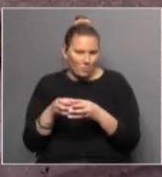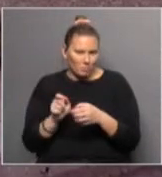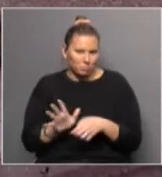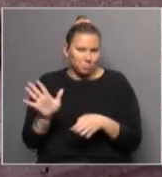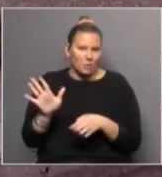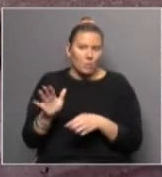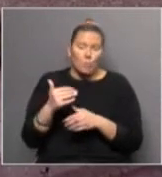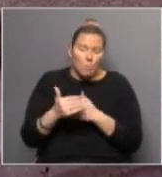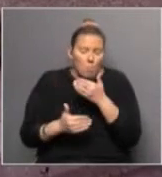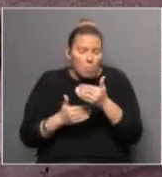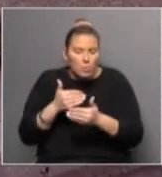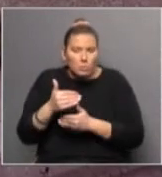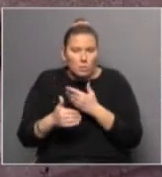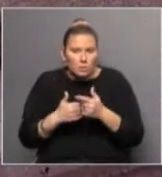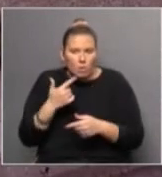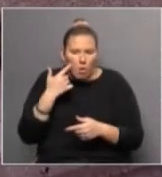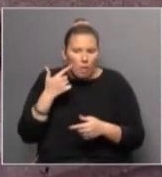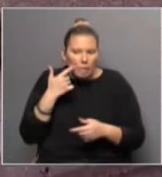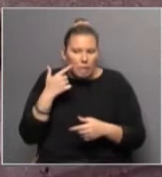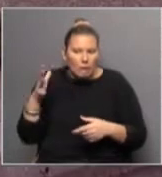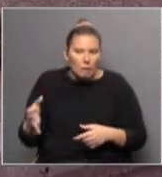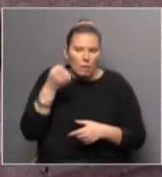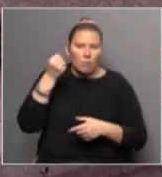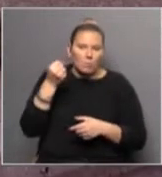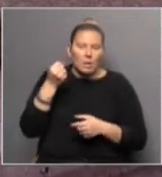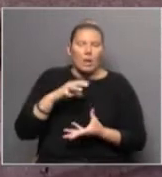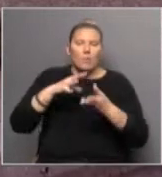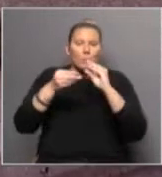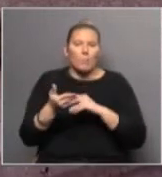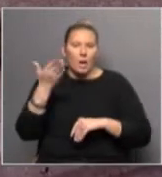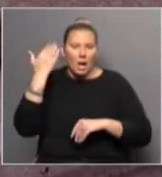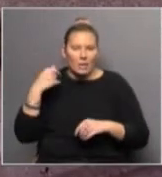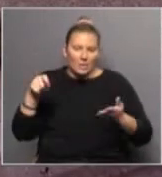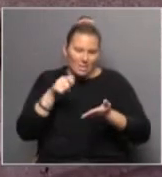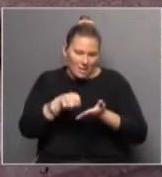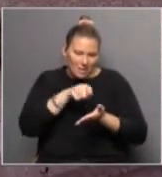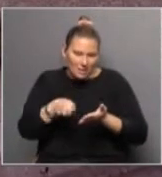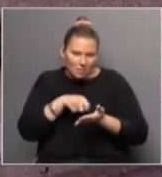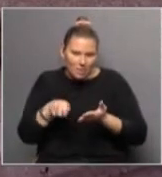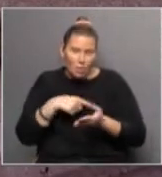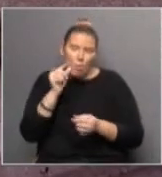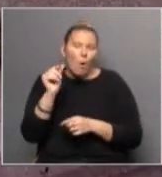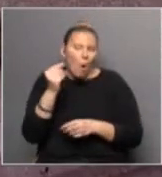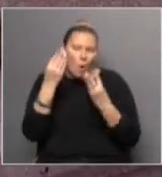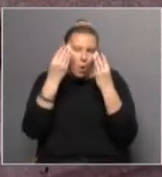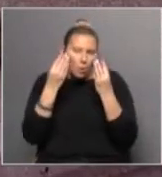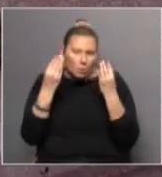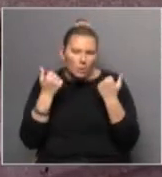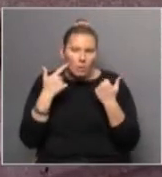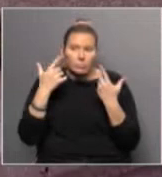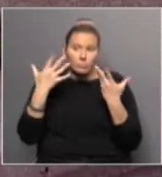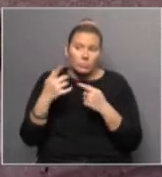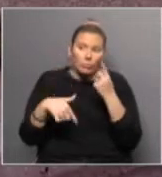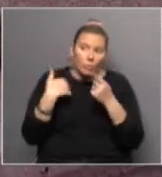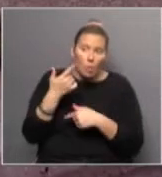Fue todo un proceso en el sentido de intentar recuperar los viejos métodos que teníamos de composición y que los teníamos un poco olvidados. Intentamos otras